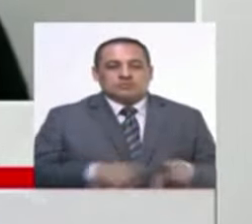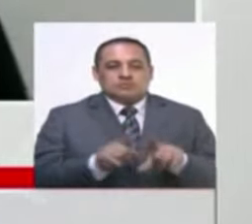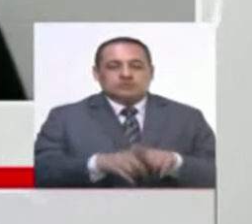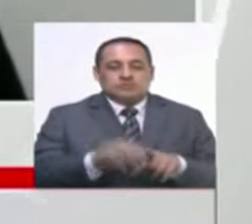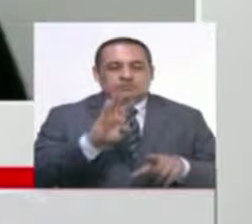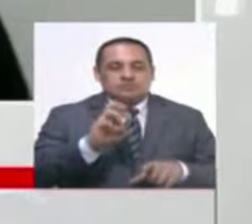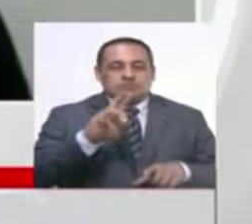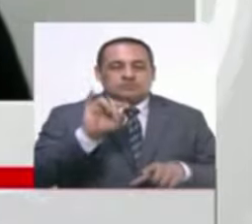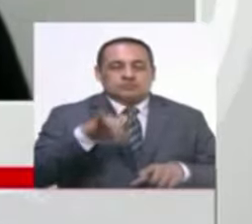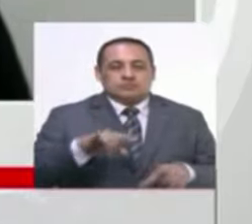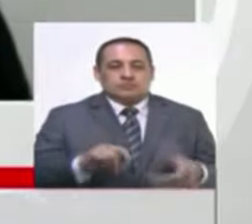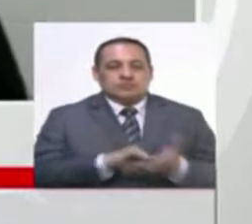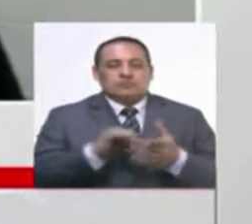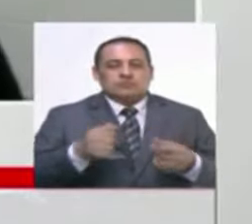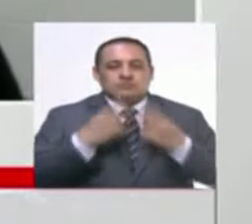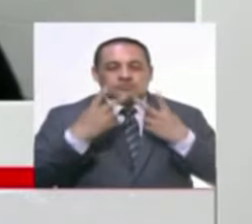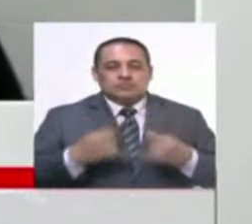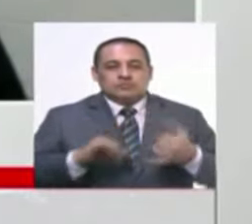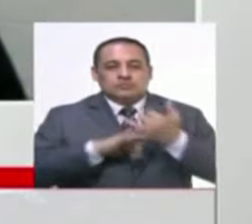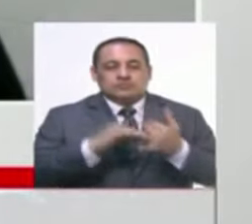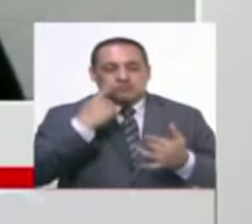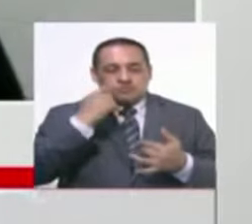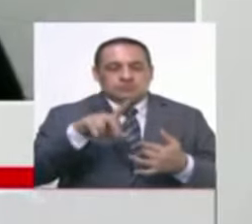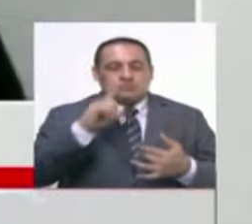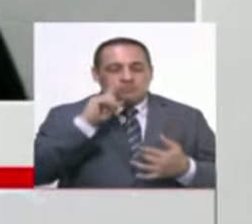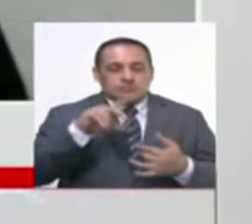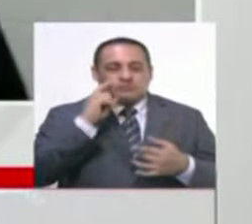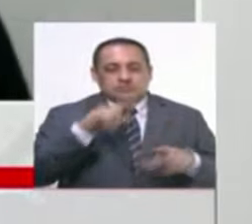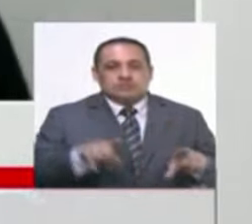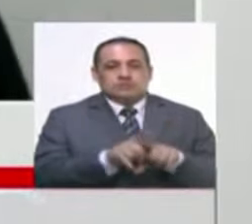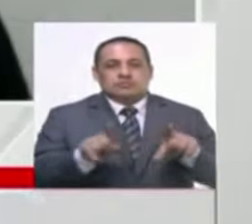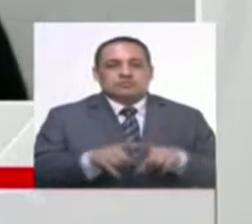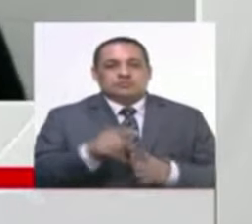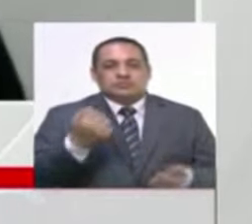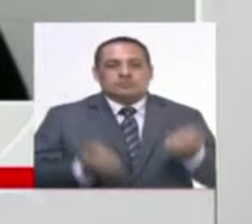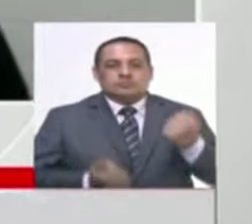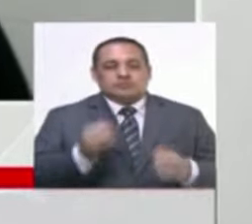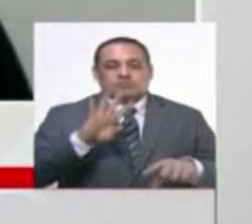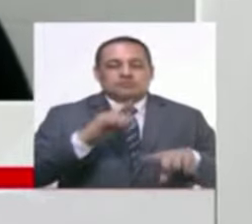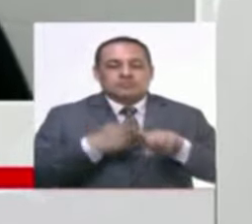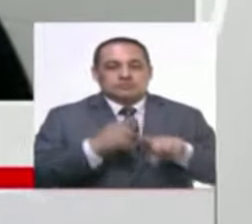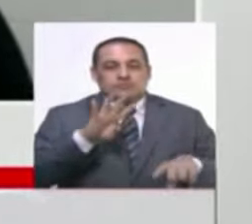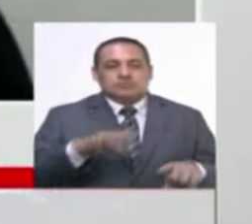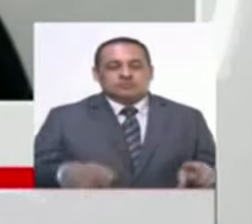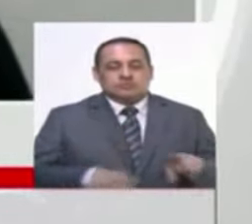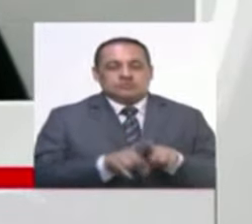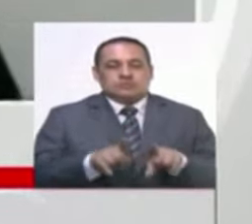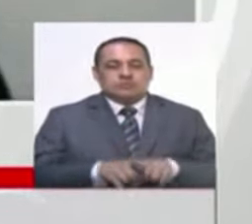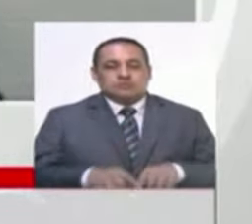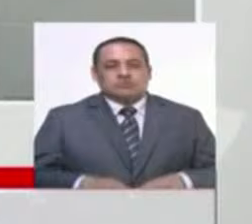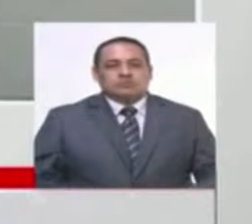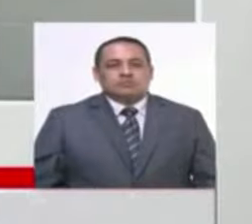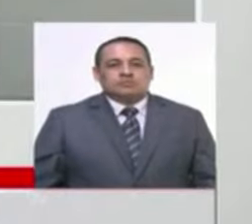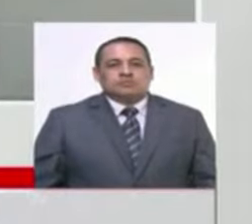Pacheco y la misma Silvia Barrera, en su camioneta, un Jeep color plomo.